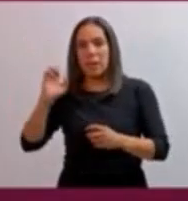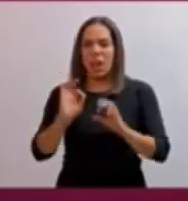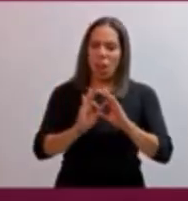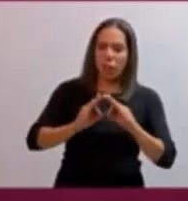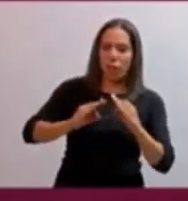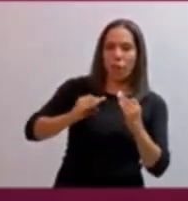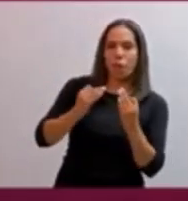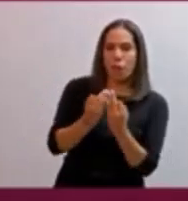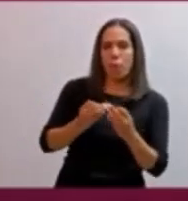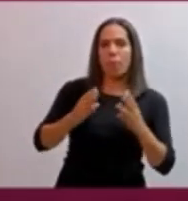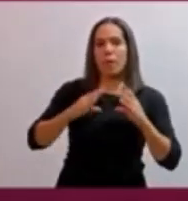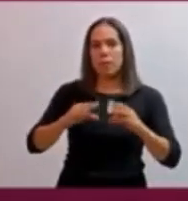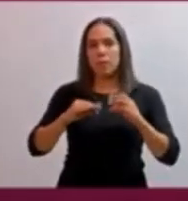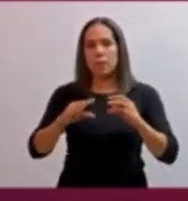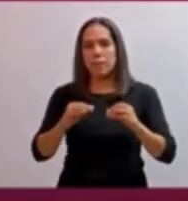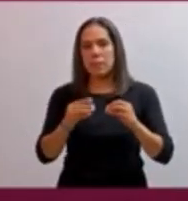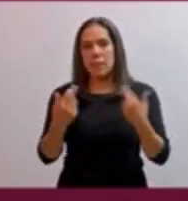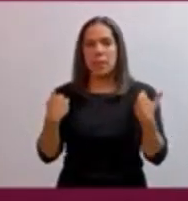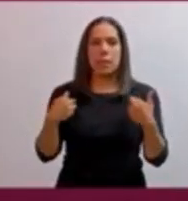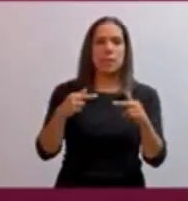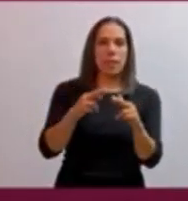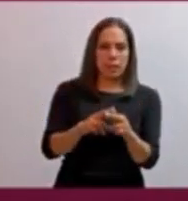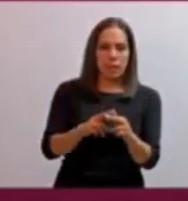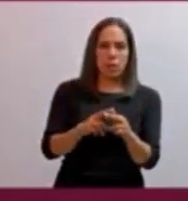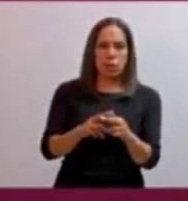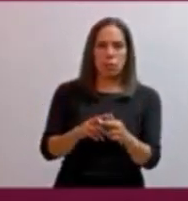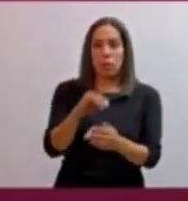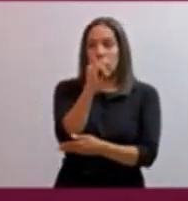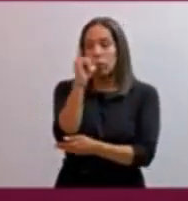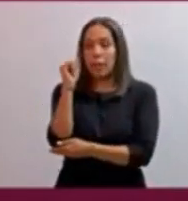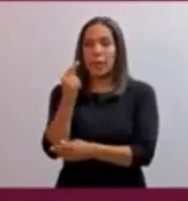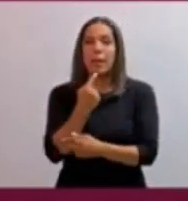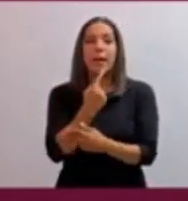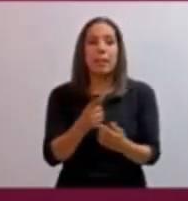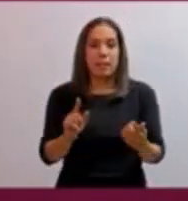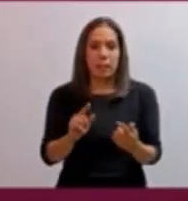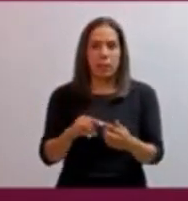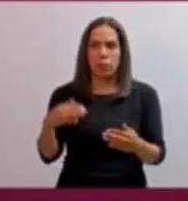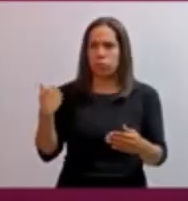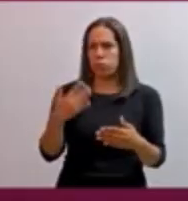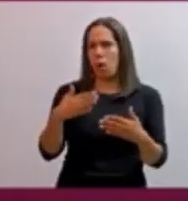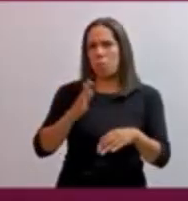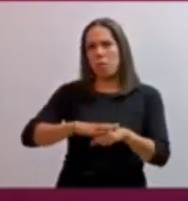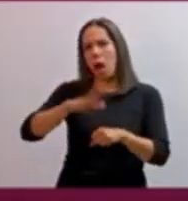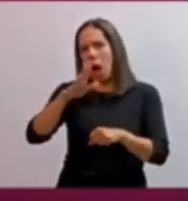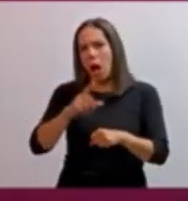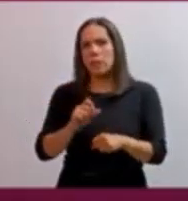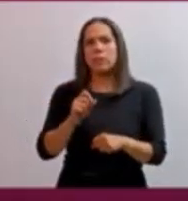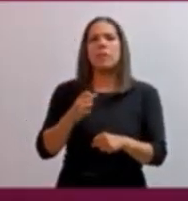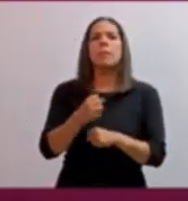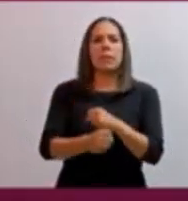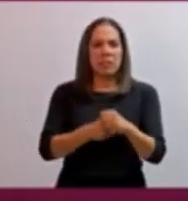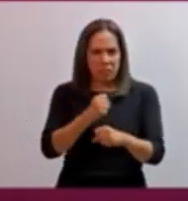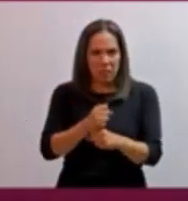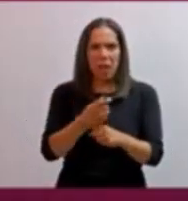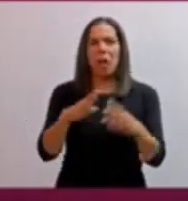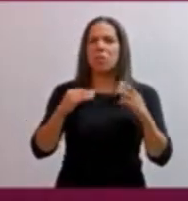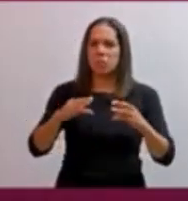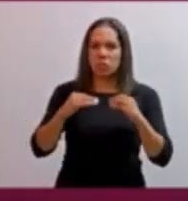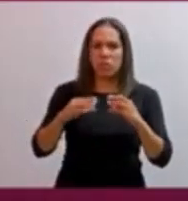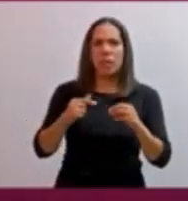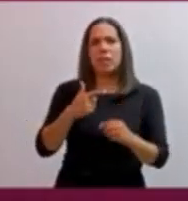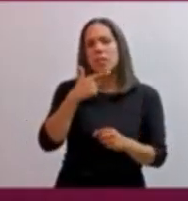para Maestras de Jardines de Niños. Durante más de 20 años, se desempeñó como docente de inglés y francés en educación